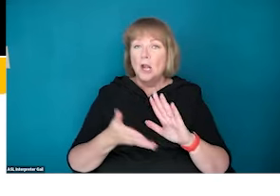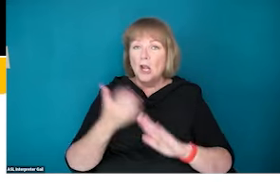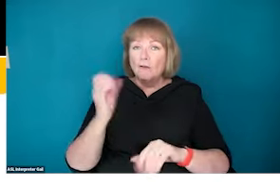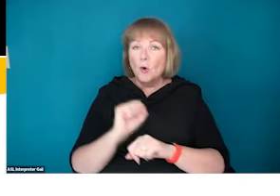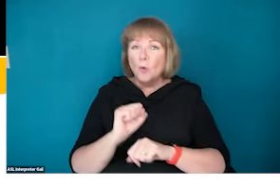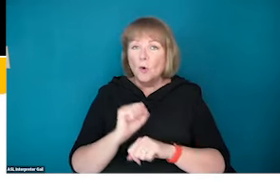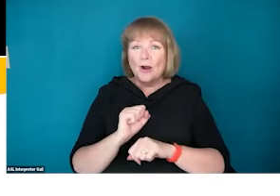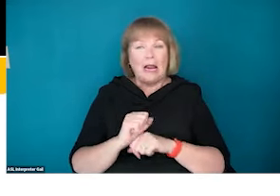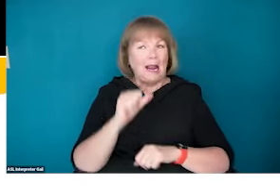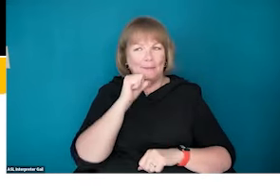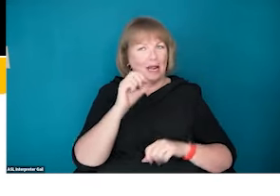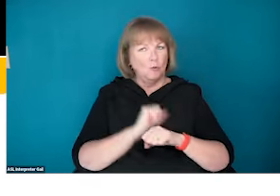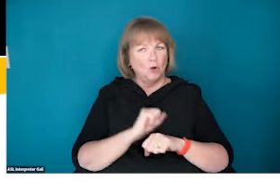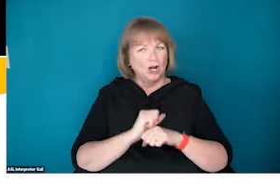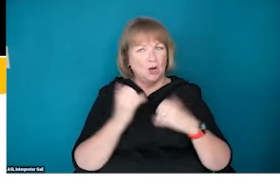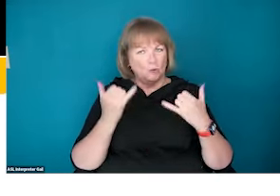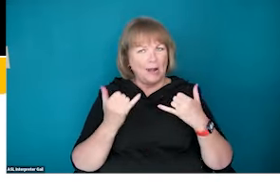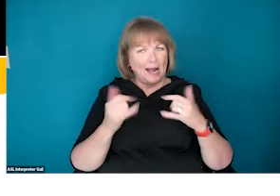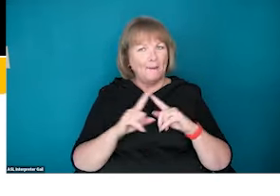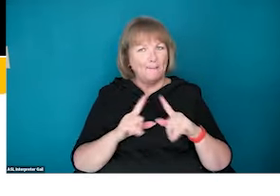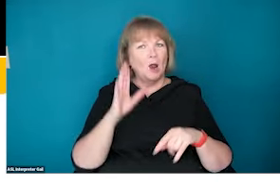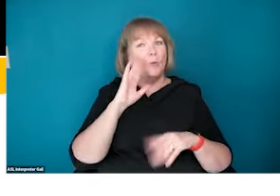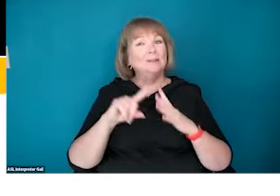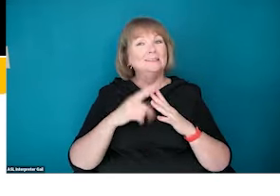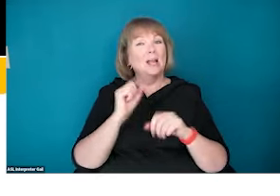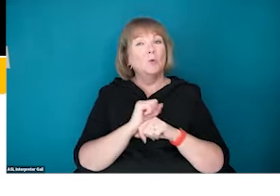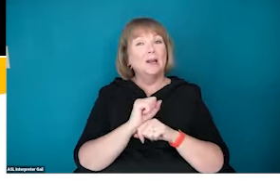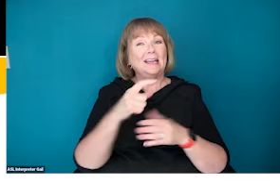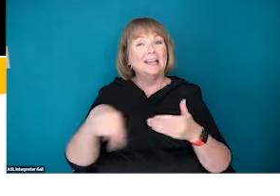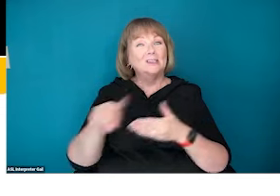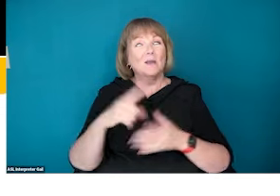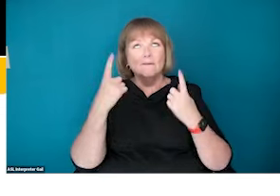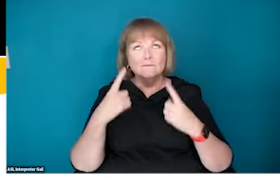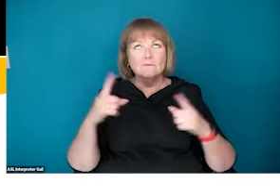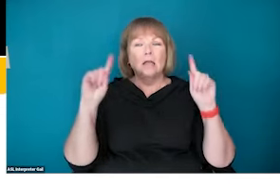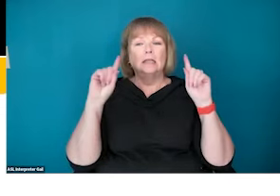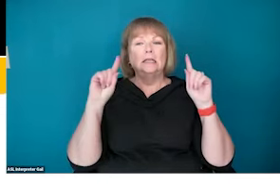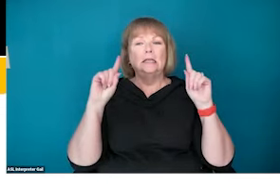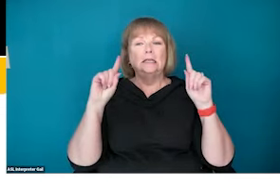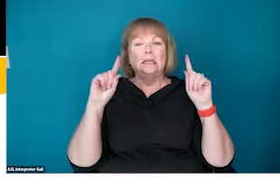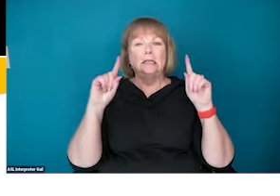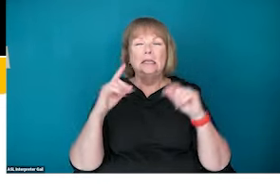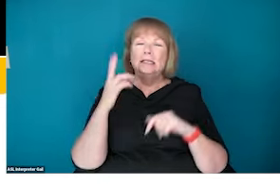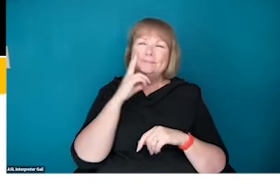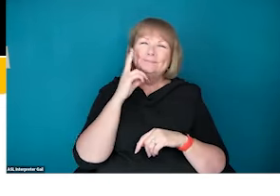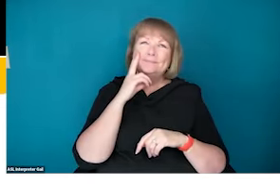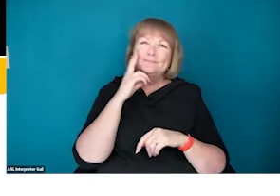de que tengo mi transporte, de que llego allí, que hago ejercicio, que hago deportes?